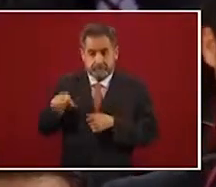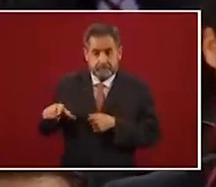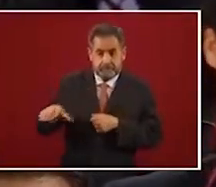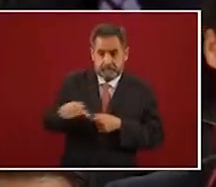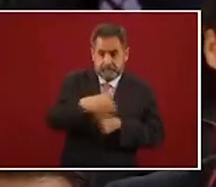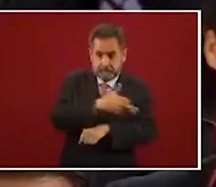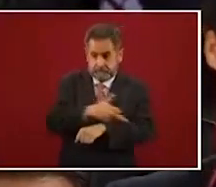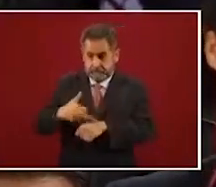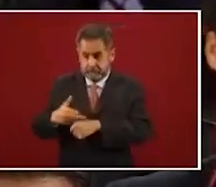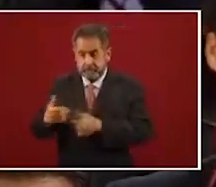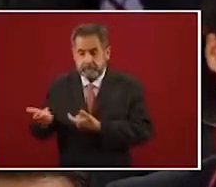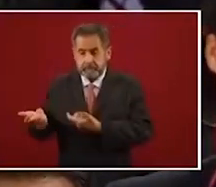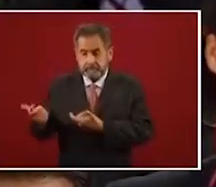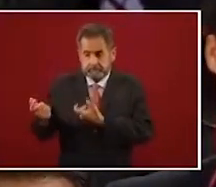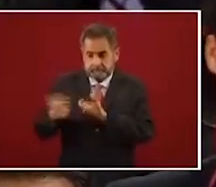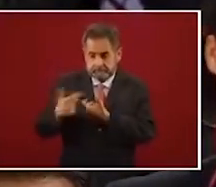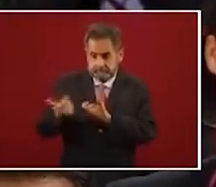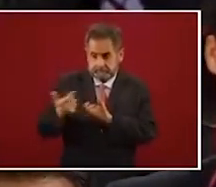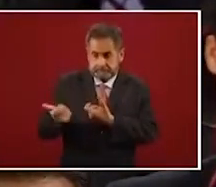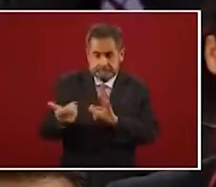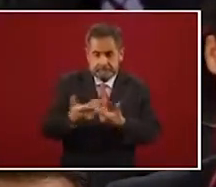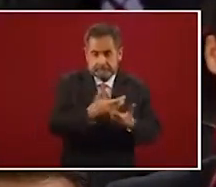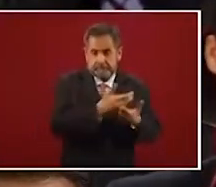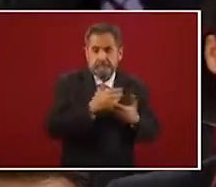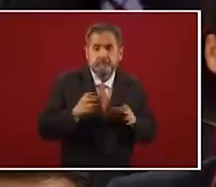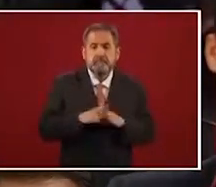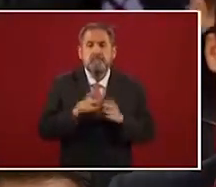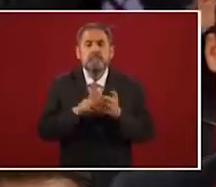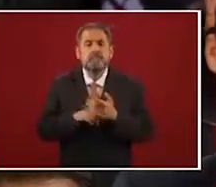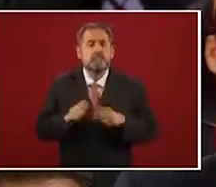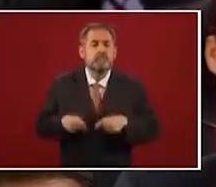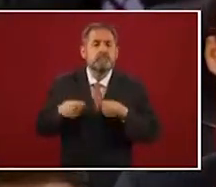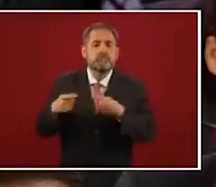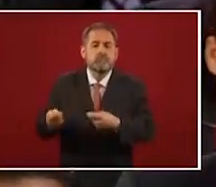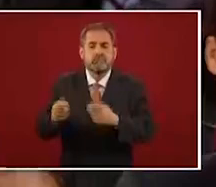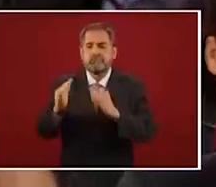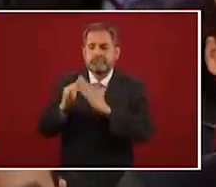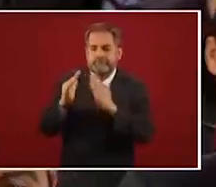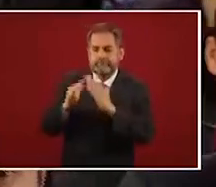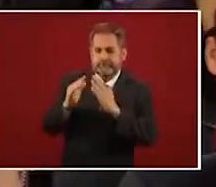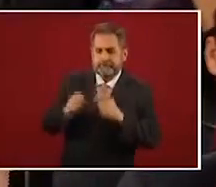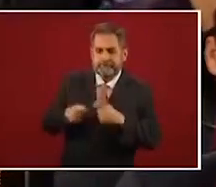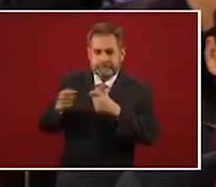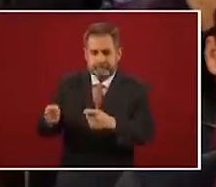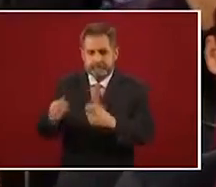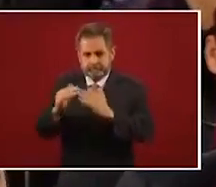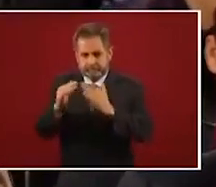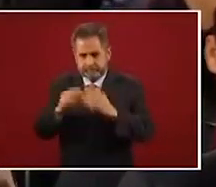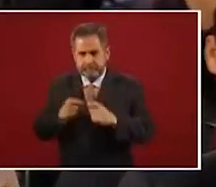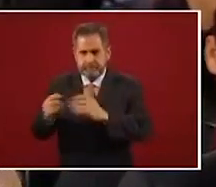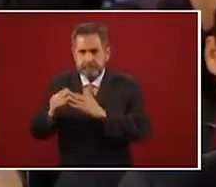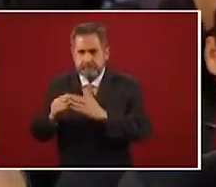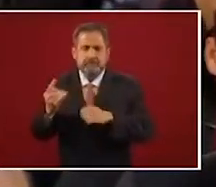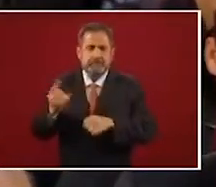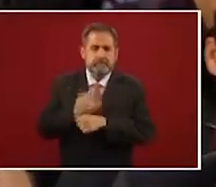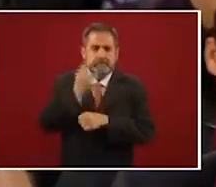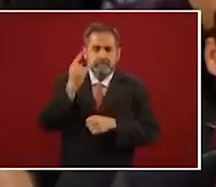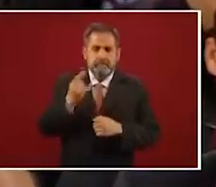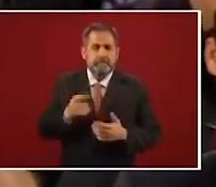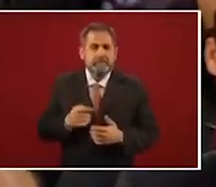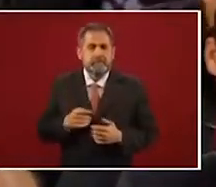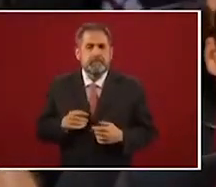familias y que busca la manera de hacerle llegar una casa. Esa ¿vivienda? Es, sí, una